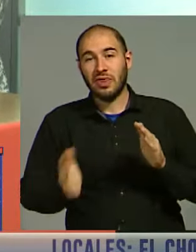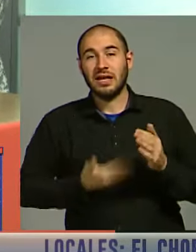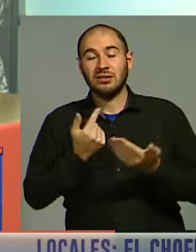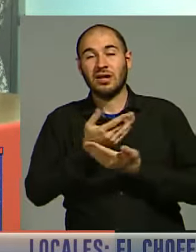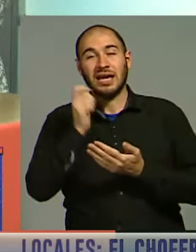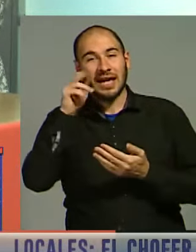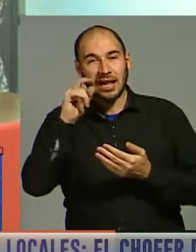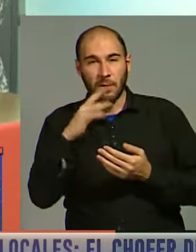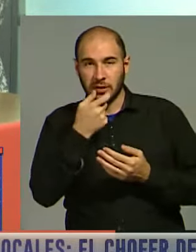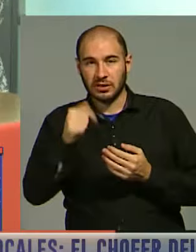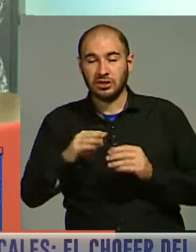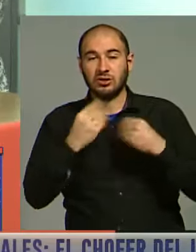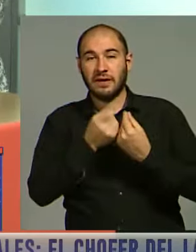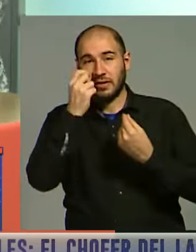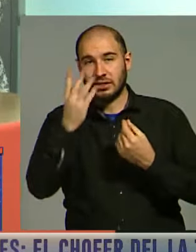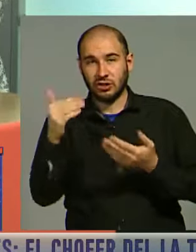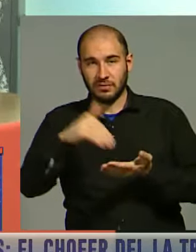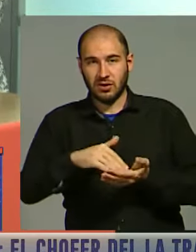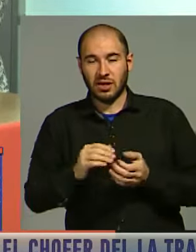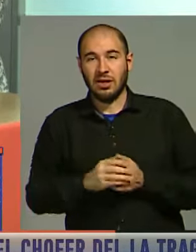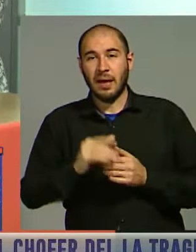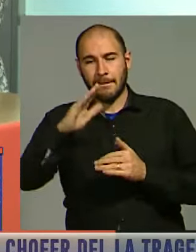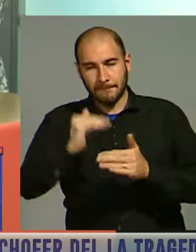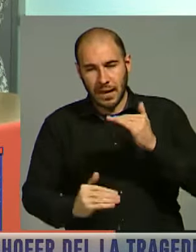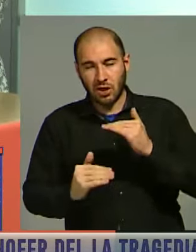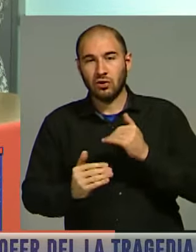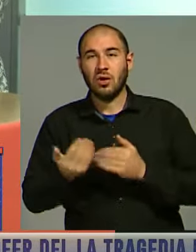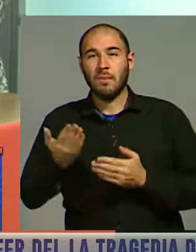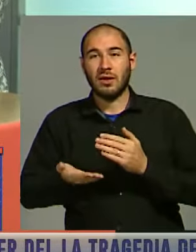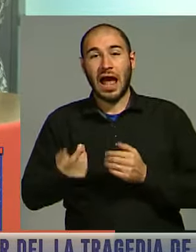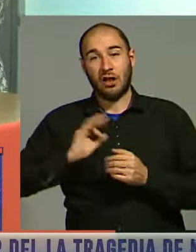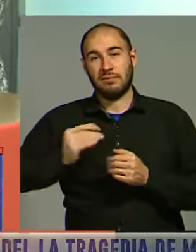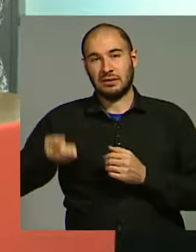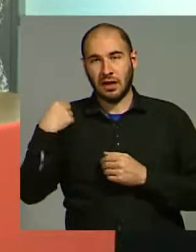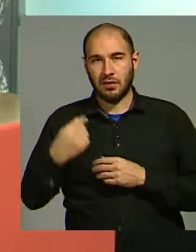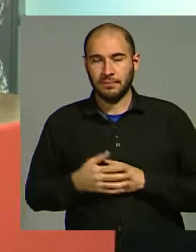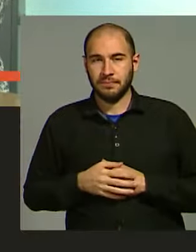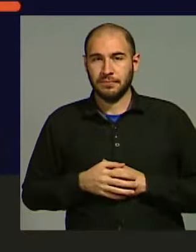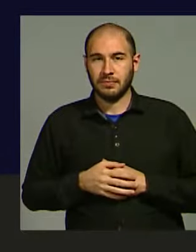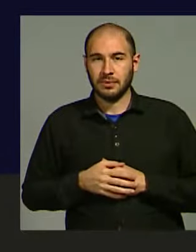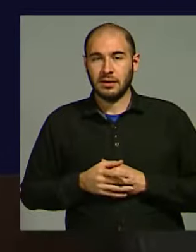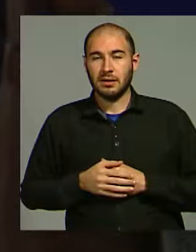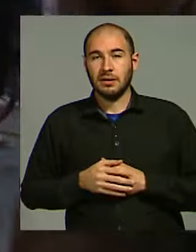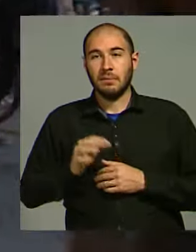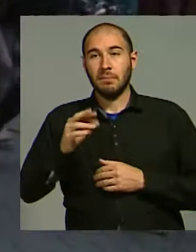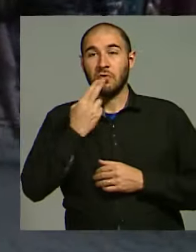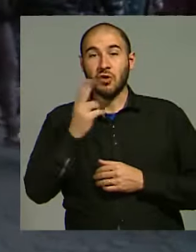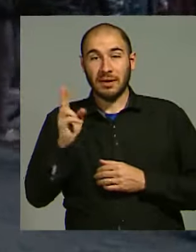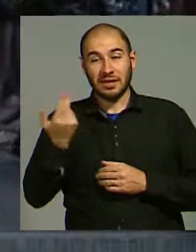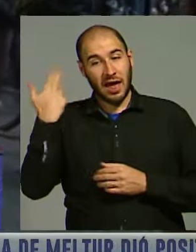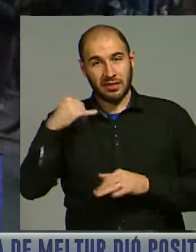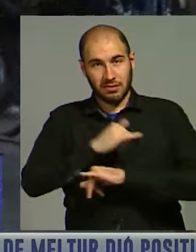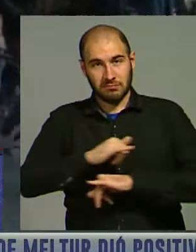Género y Diversidad de Mendoza es de 25 millones, inclusive es menor al que se planteó el año pasado. Y ninguna de las promesas que se